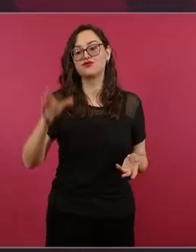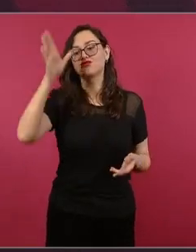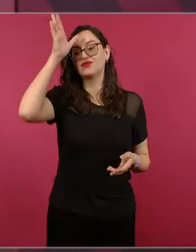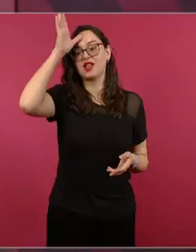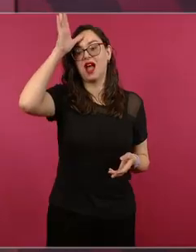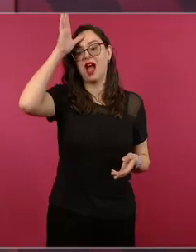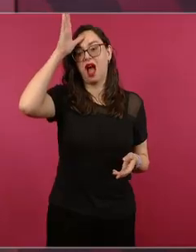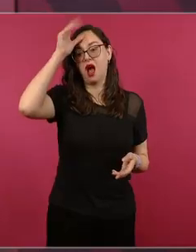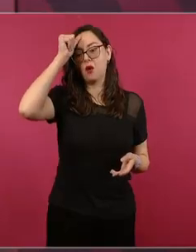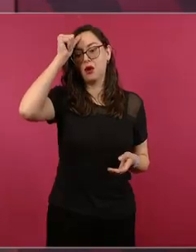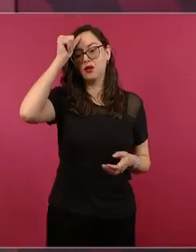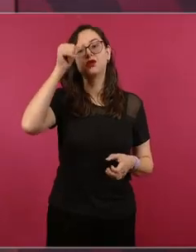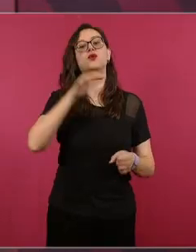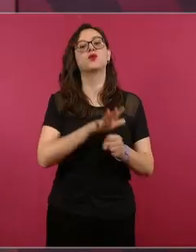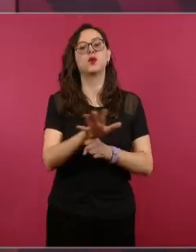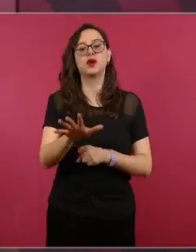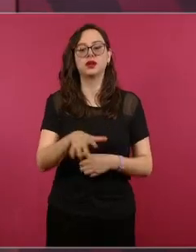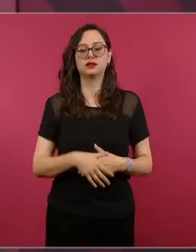cupulares,